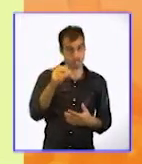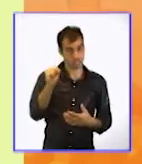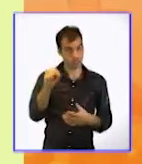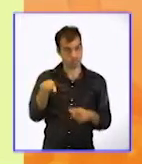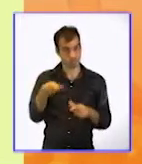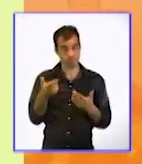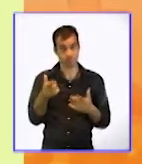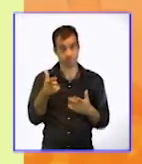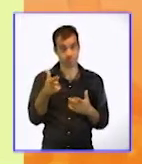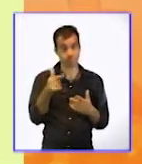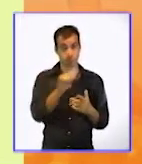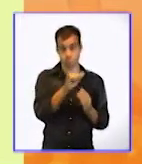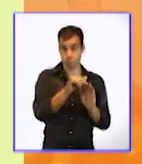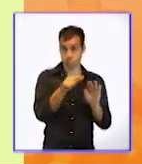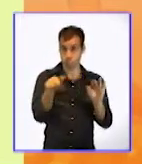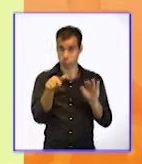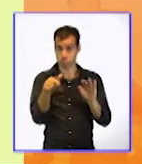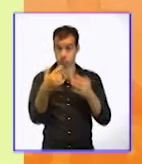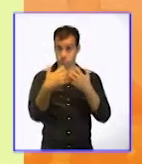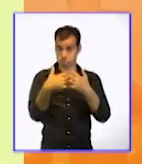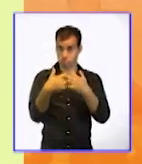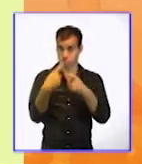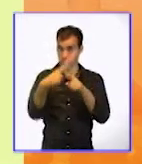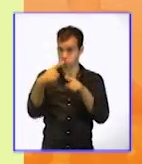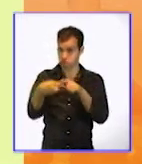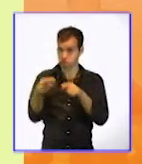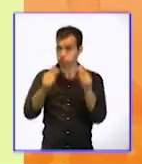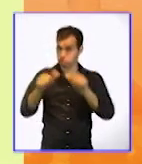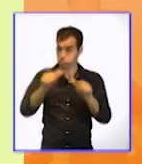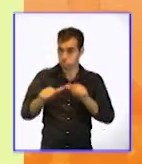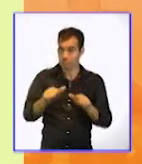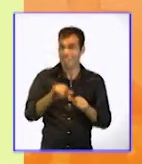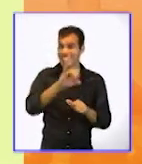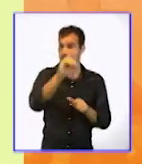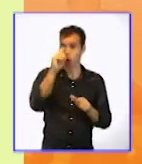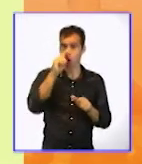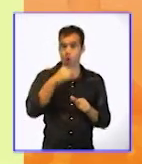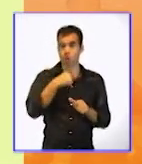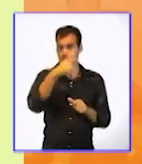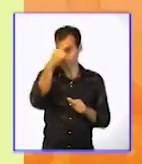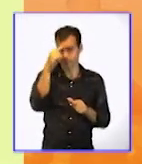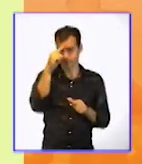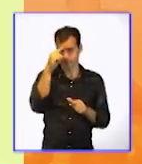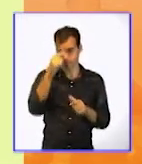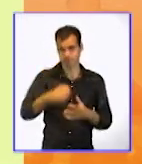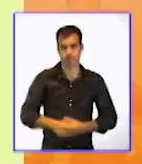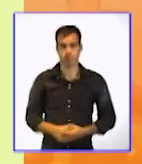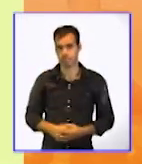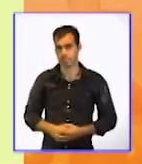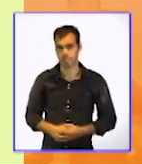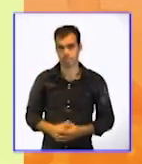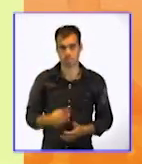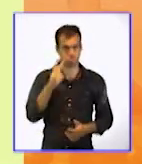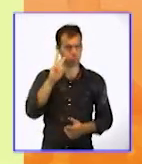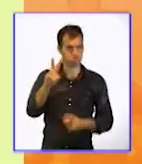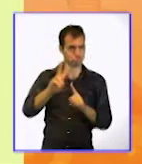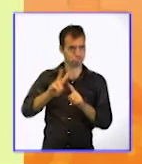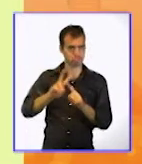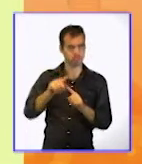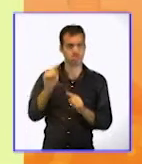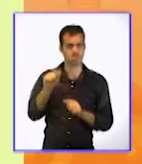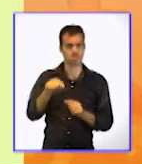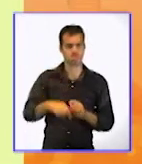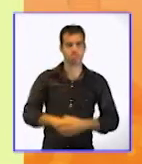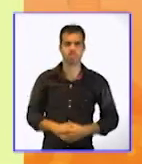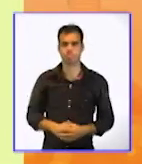igual al producto de los iones, es decir, de los productos de